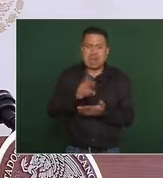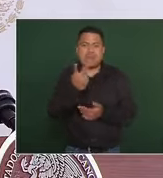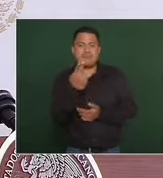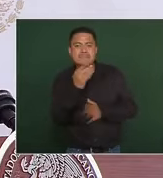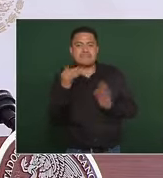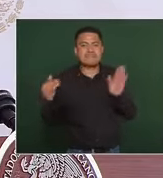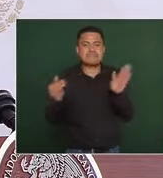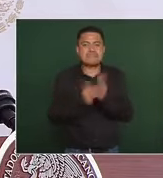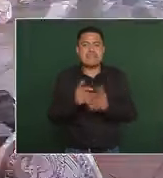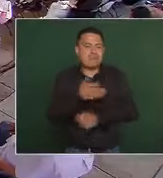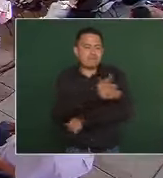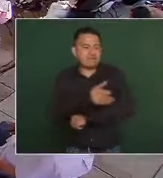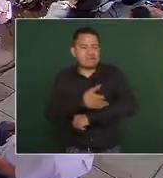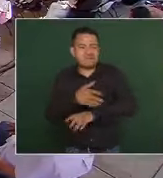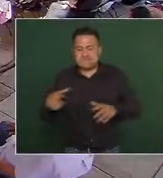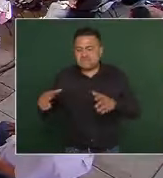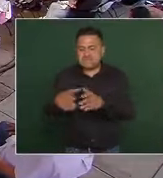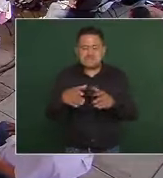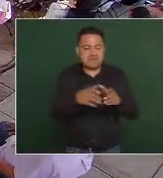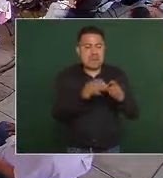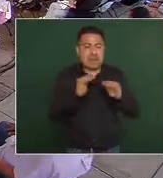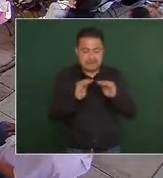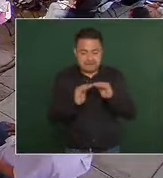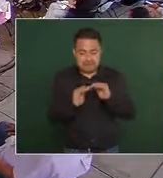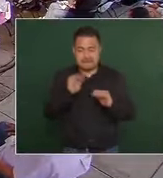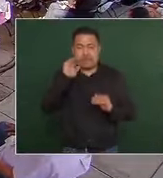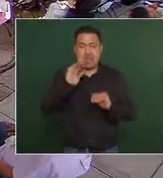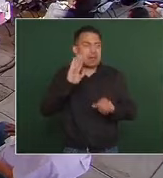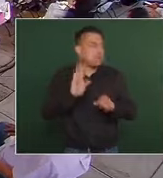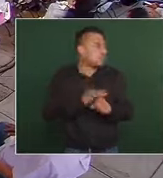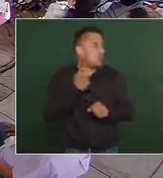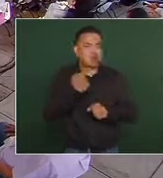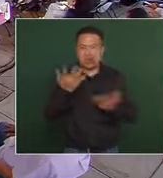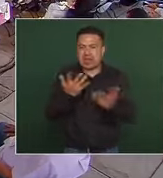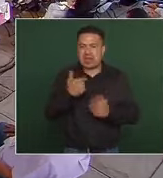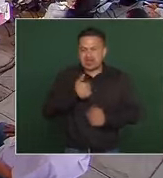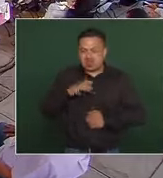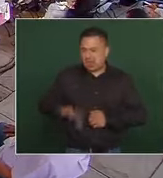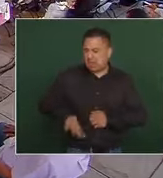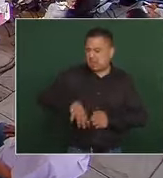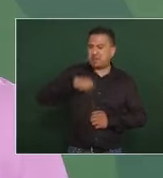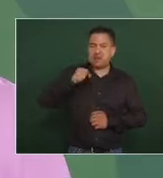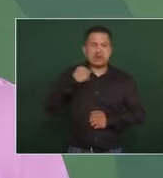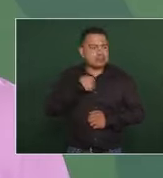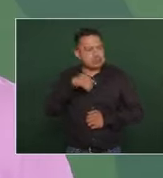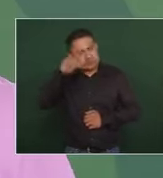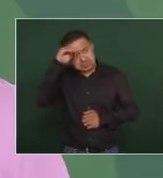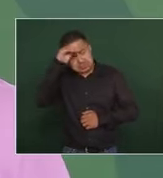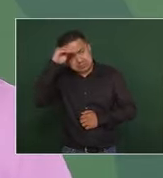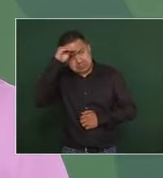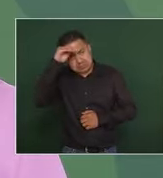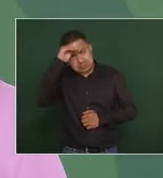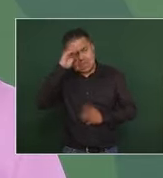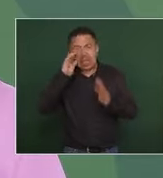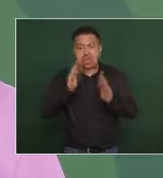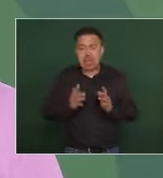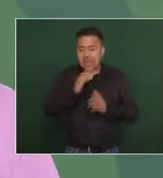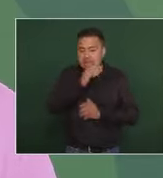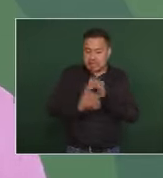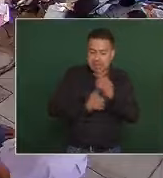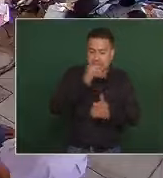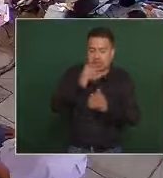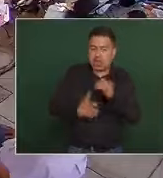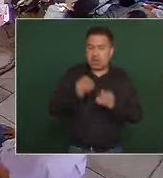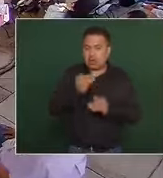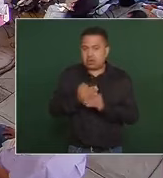25,000 familias adicionales, porque hicimos este esfuerzo, así que considero que estamos ya en la conclusión de este